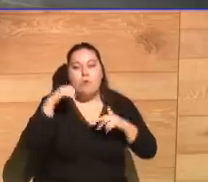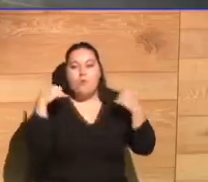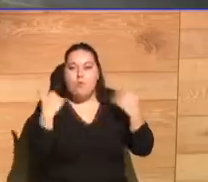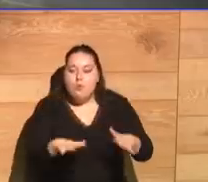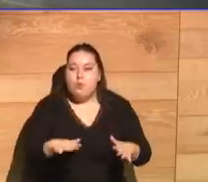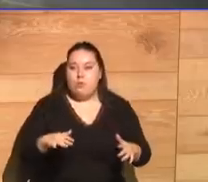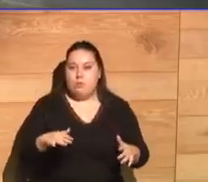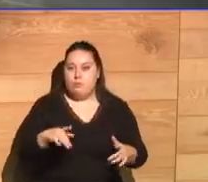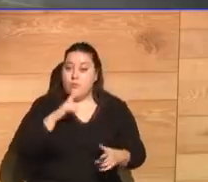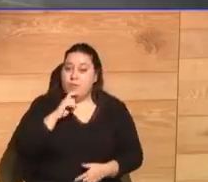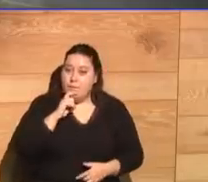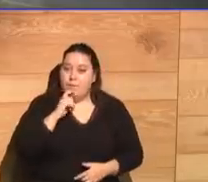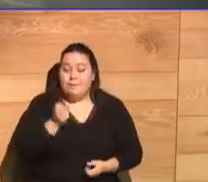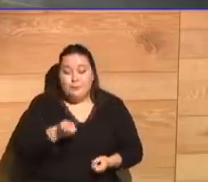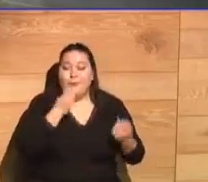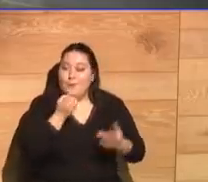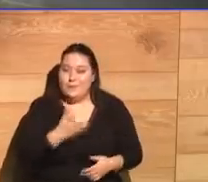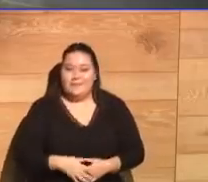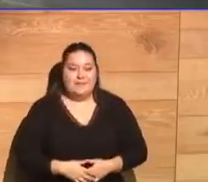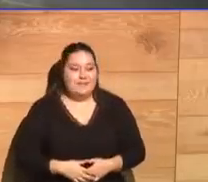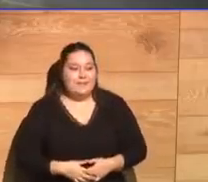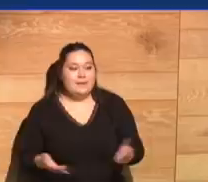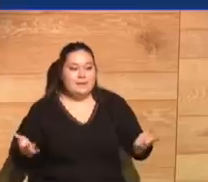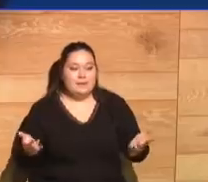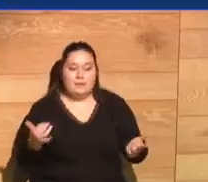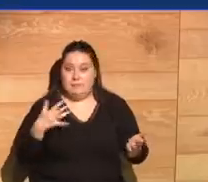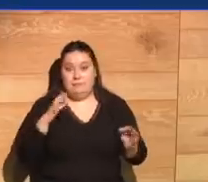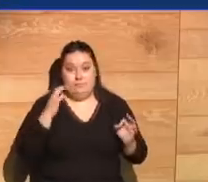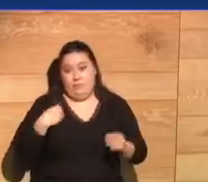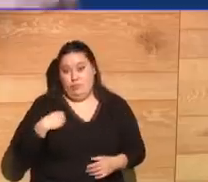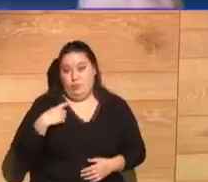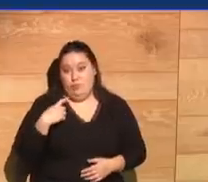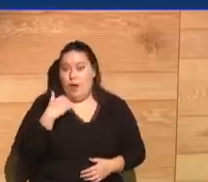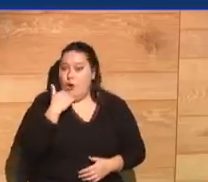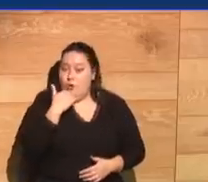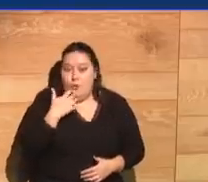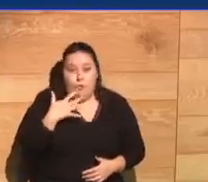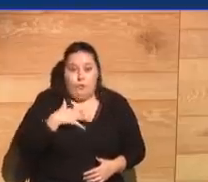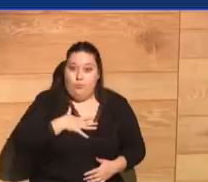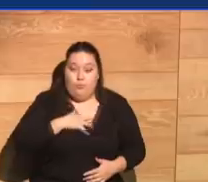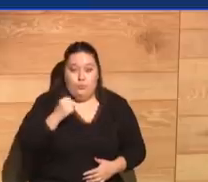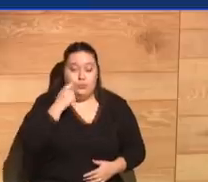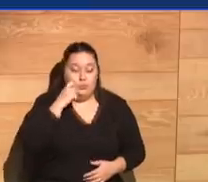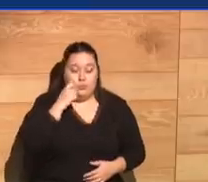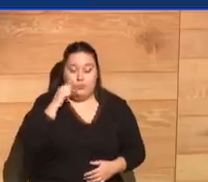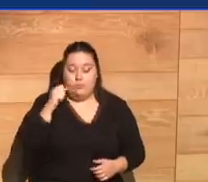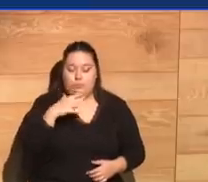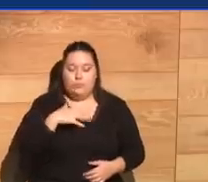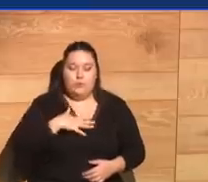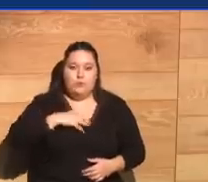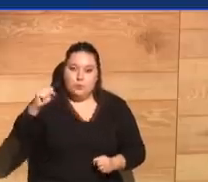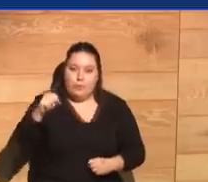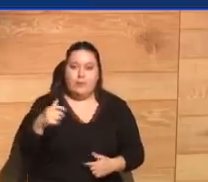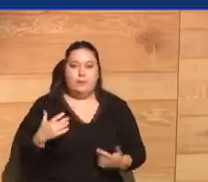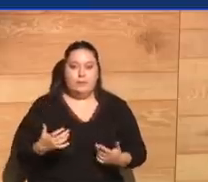además con una película pues tan mítica como es Superman para mucha gente. Esto no lo pensaba. Antes cuando hablabas, claro, estabas hablando de una de mis